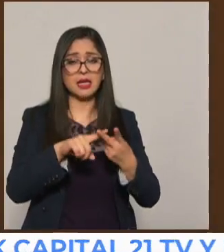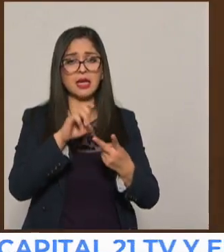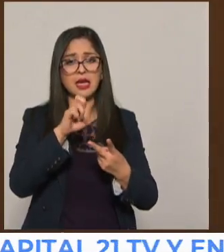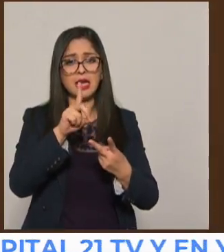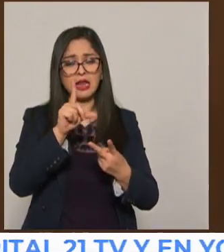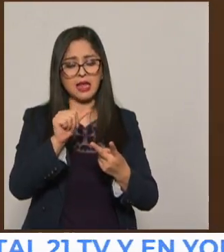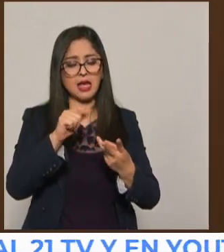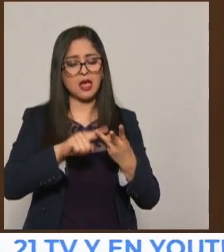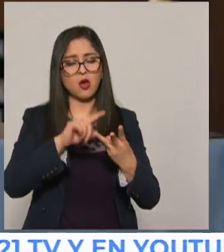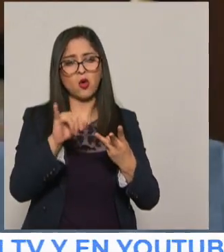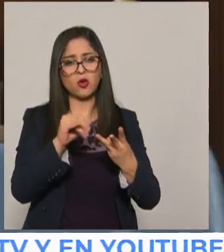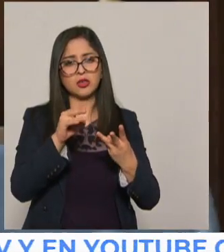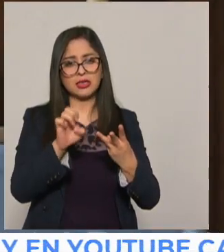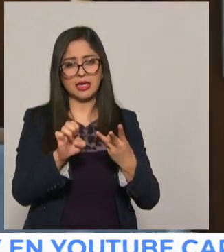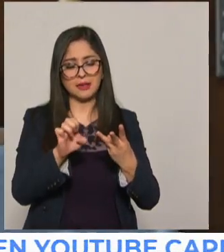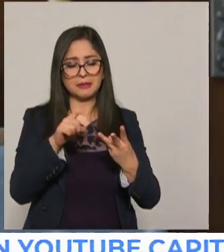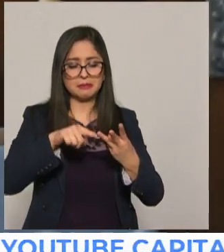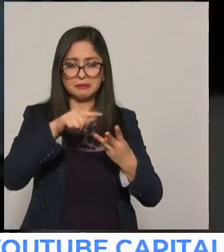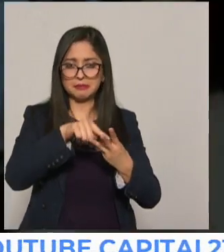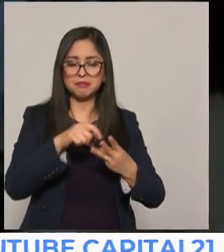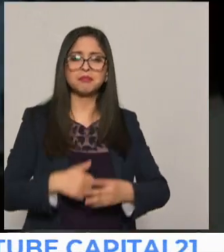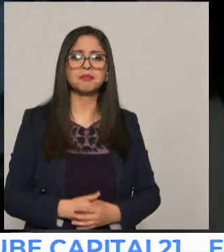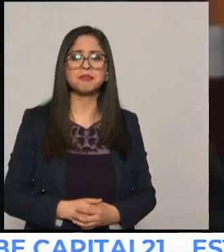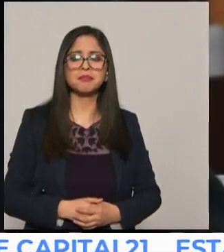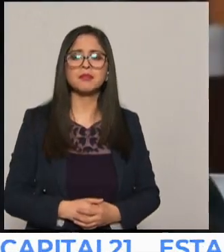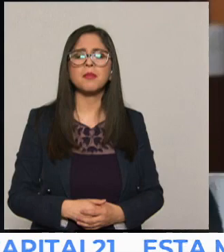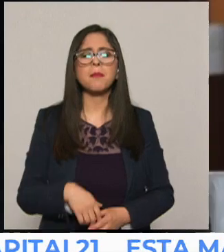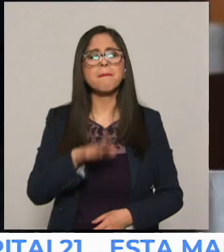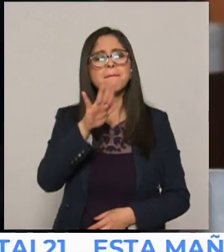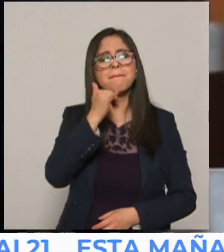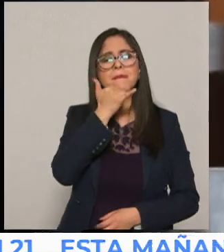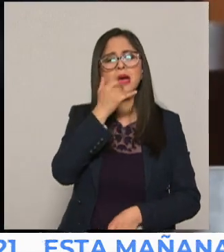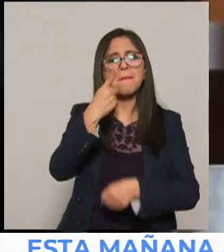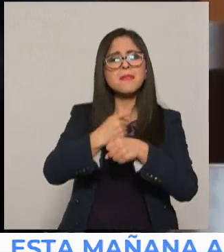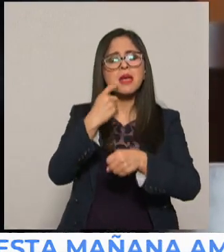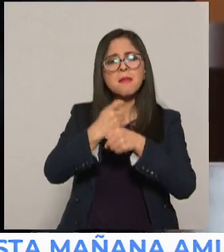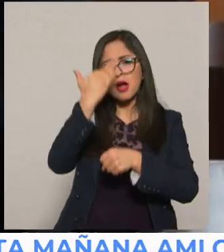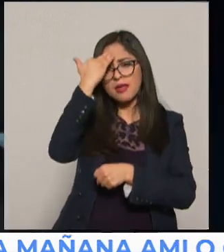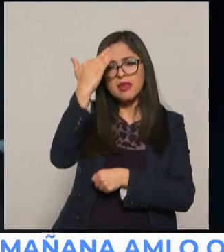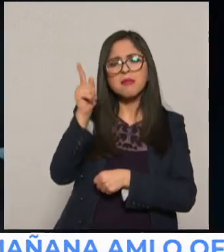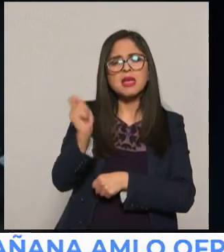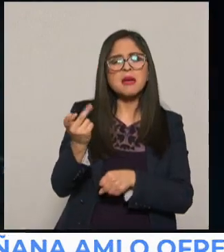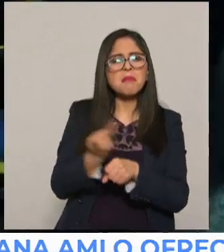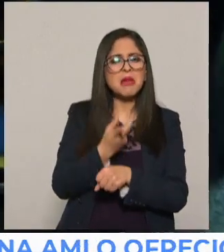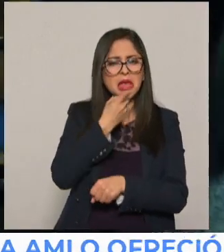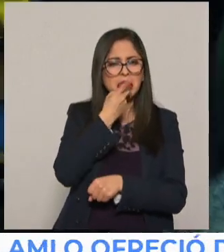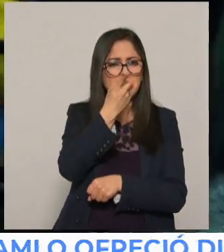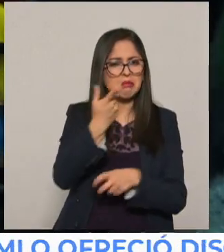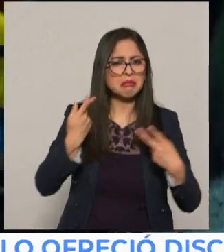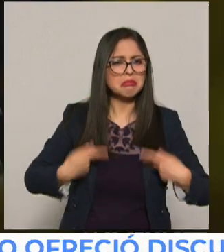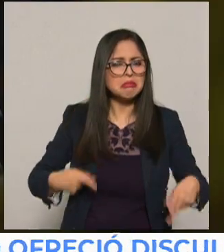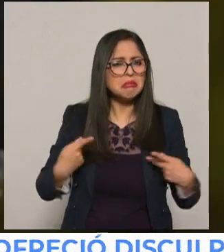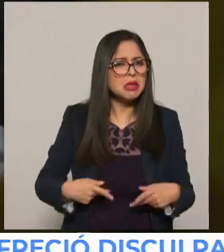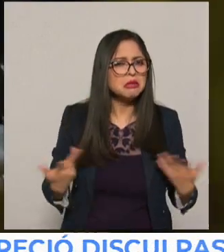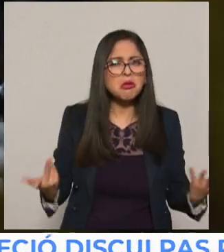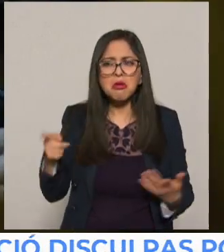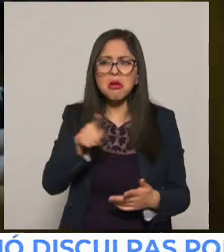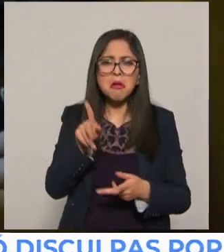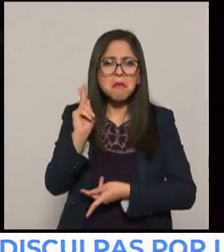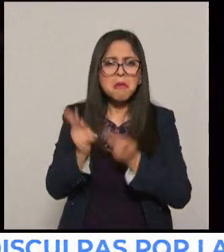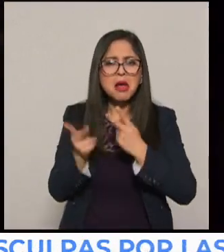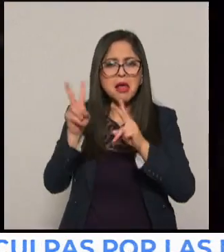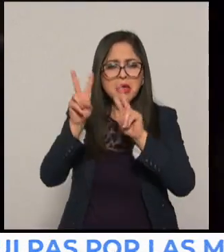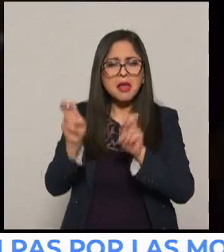y José Meléndez. Oye, y la primera temporada, ¿qué comentarios tuviste de la gente en redes sociales, tus allegados? ¿Qué platicaron de esta